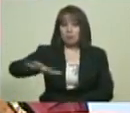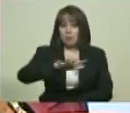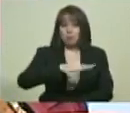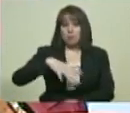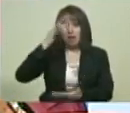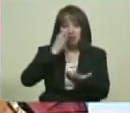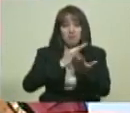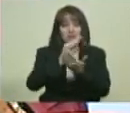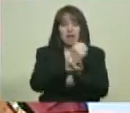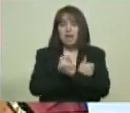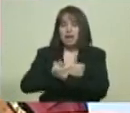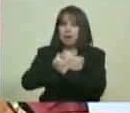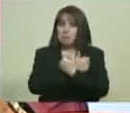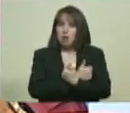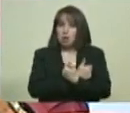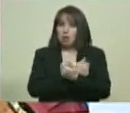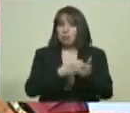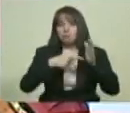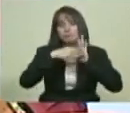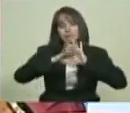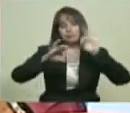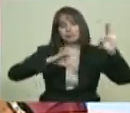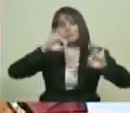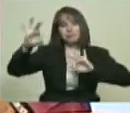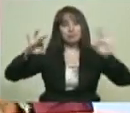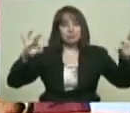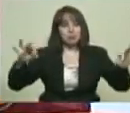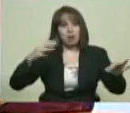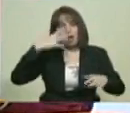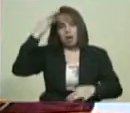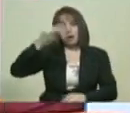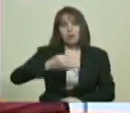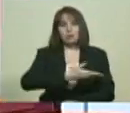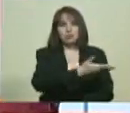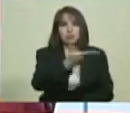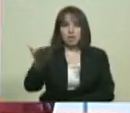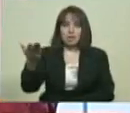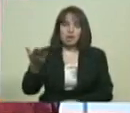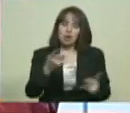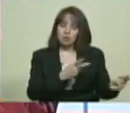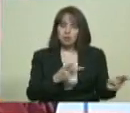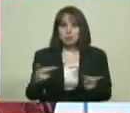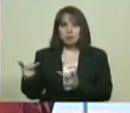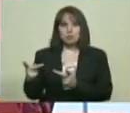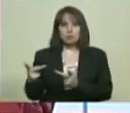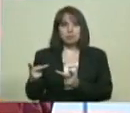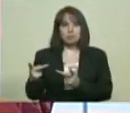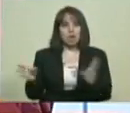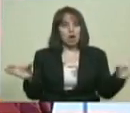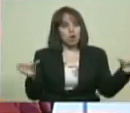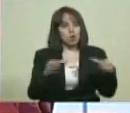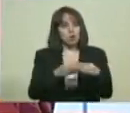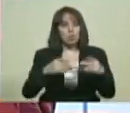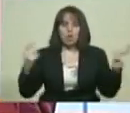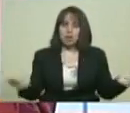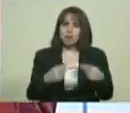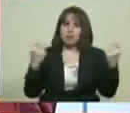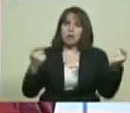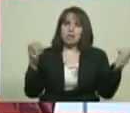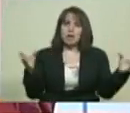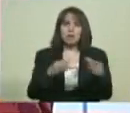fe, la contagia. Creo en ustedes, compatriotas, los invito. Comando de campaña Simón